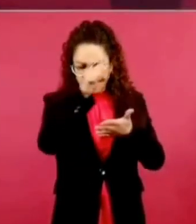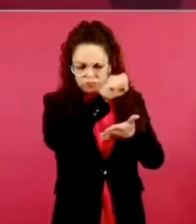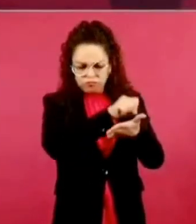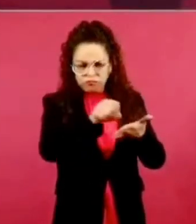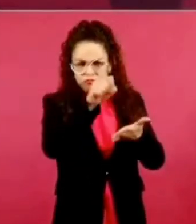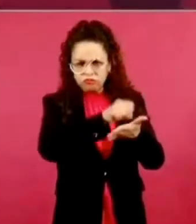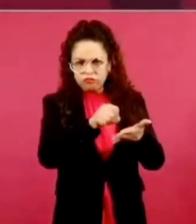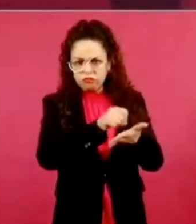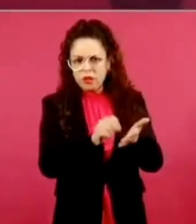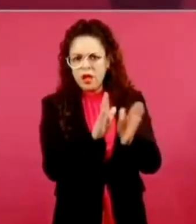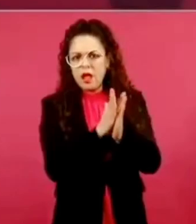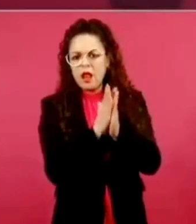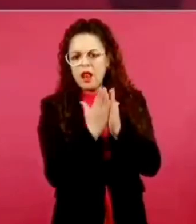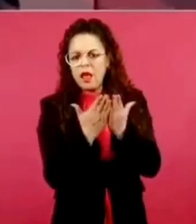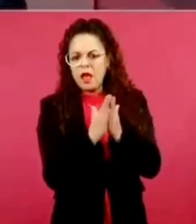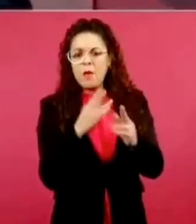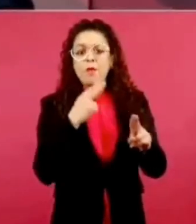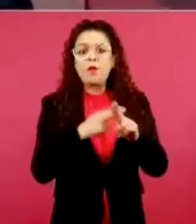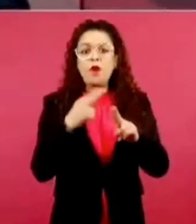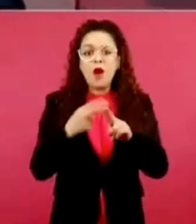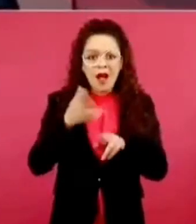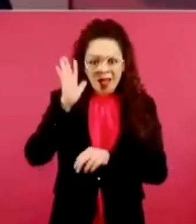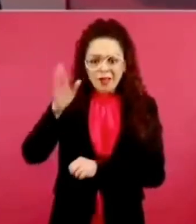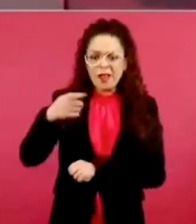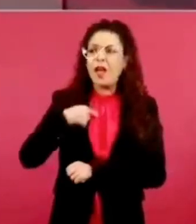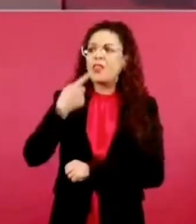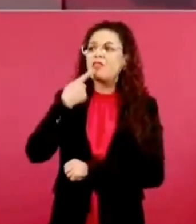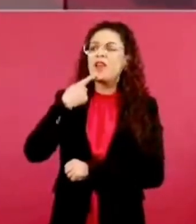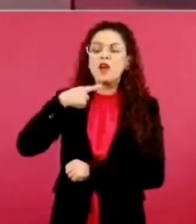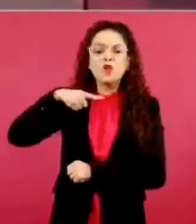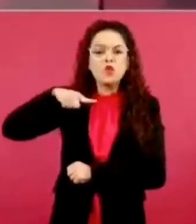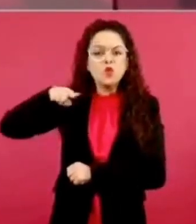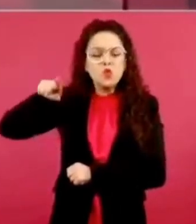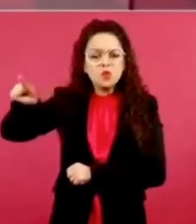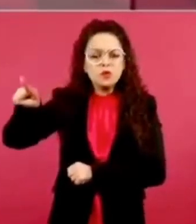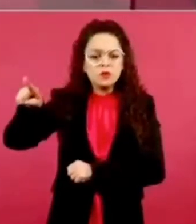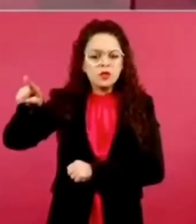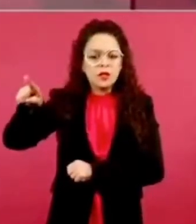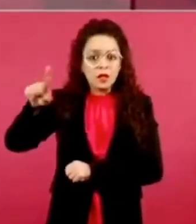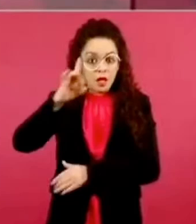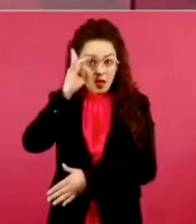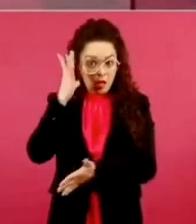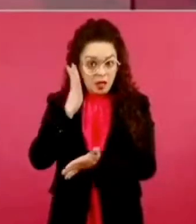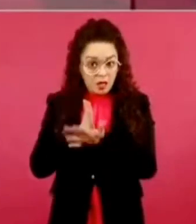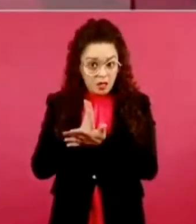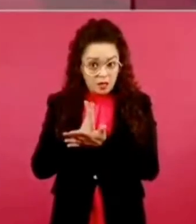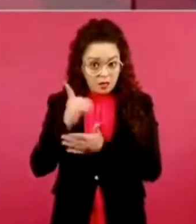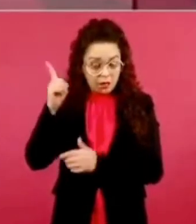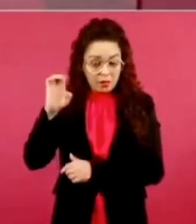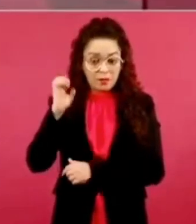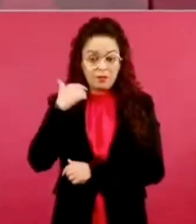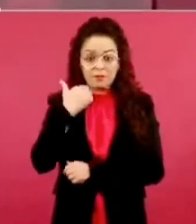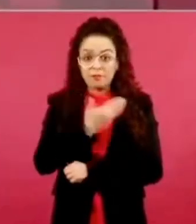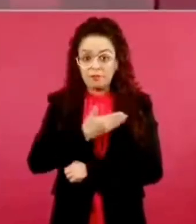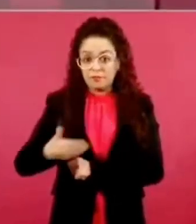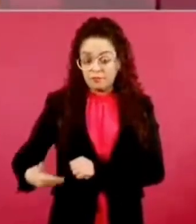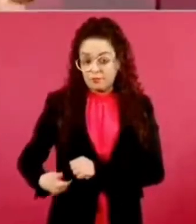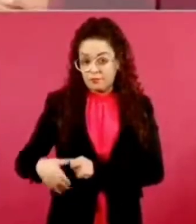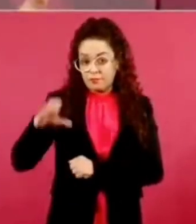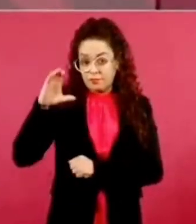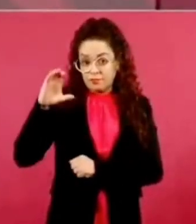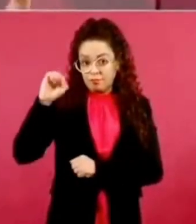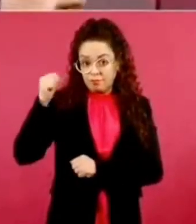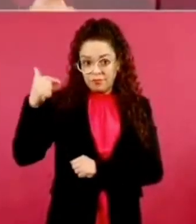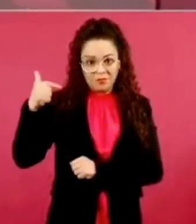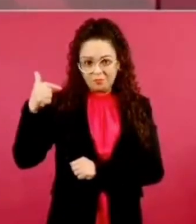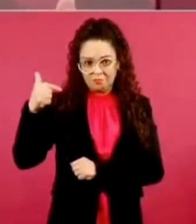Incluso lo he denunciado. Y señor, No solo a Salinas, sino a otros, a Zedillo,